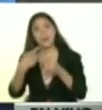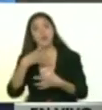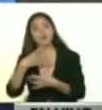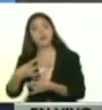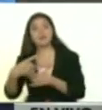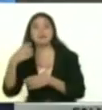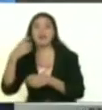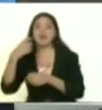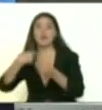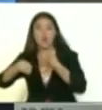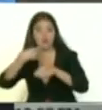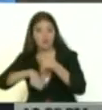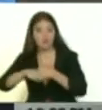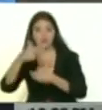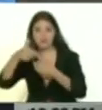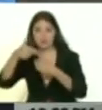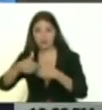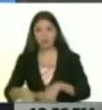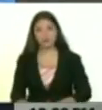los productores,